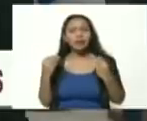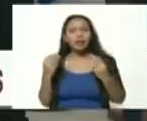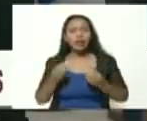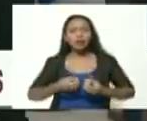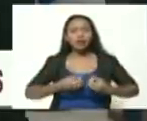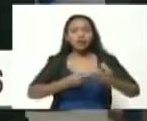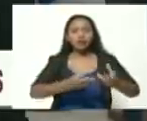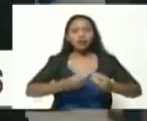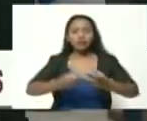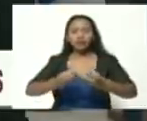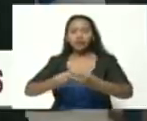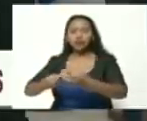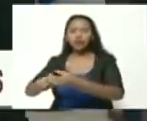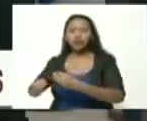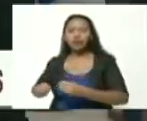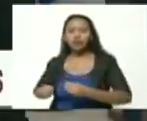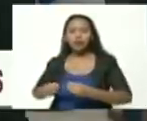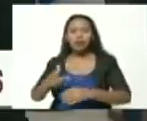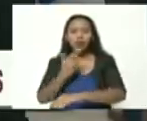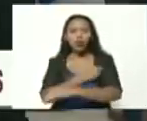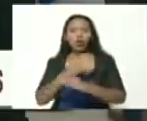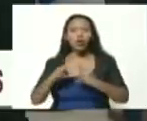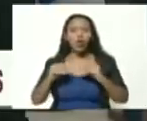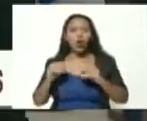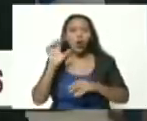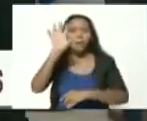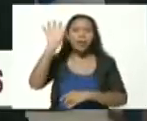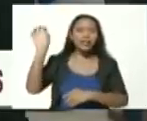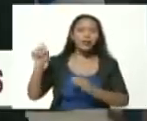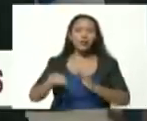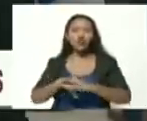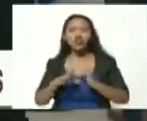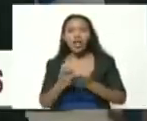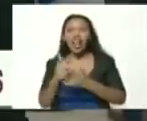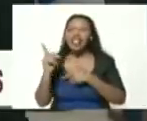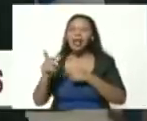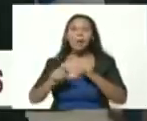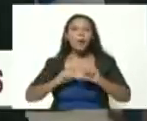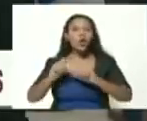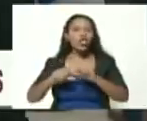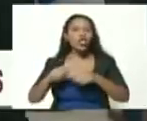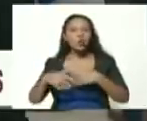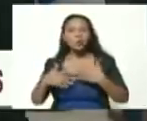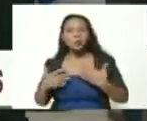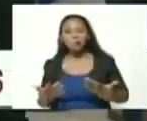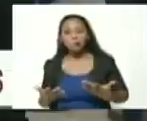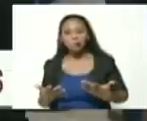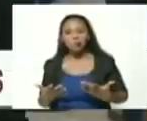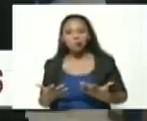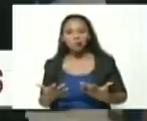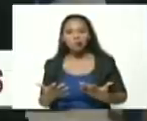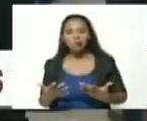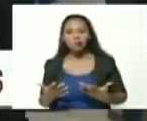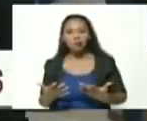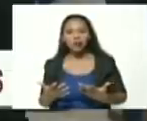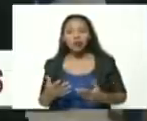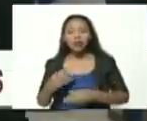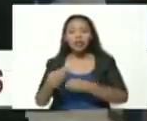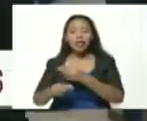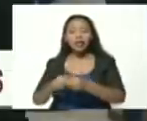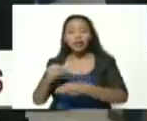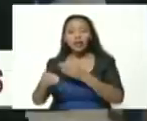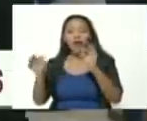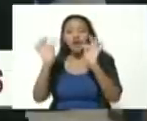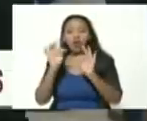distribuir vacunas a todos los países del mundo. Que este proceso de inmunidad, de inmunización, se fuese dando de